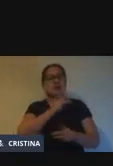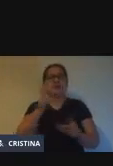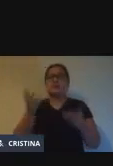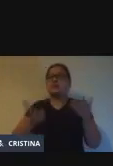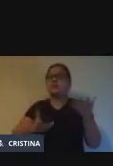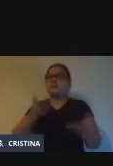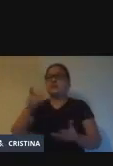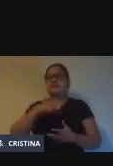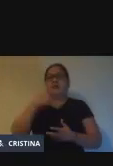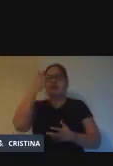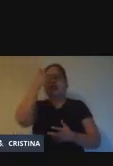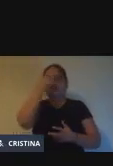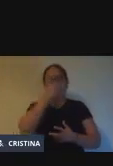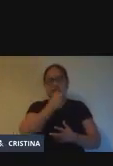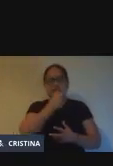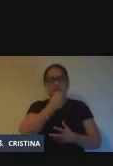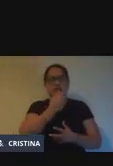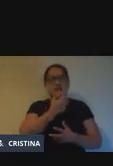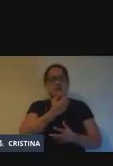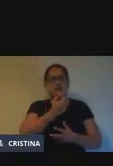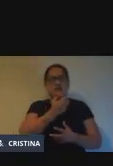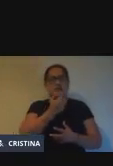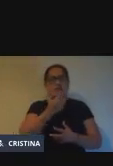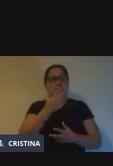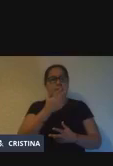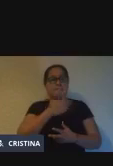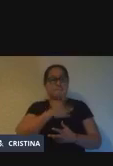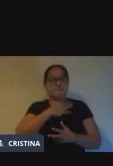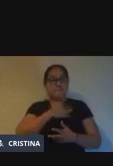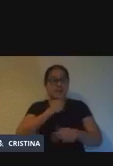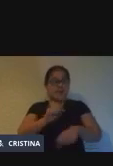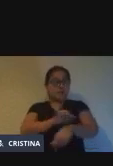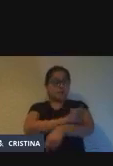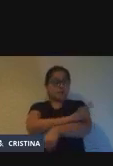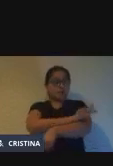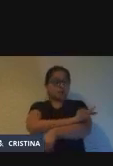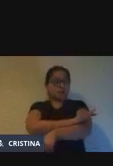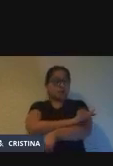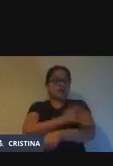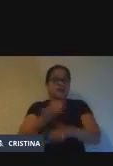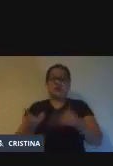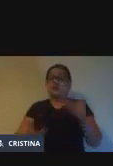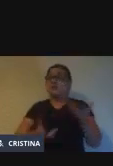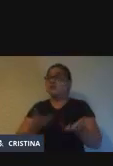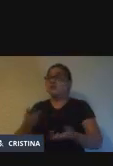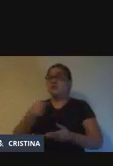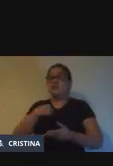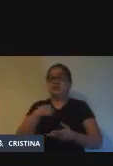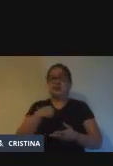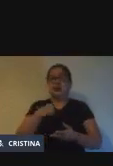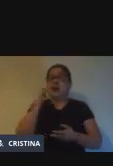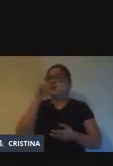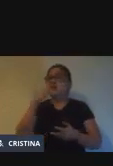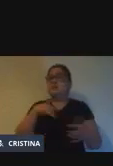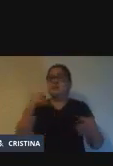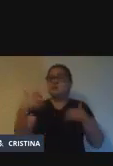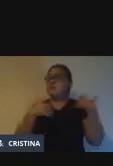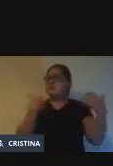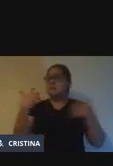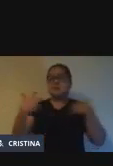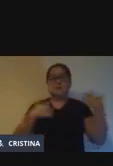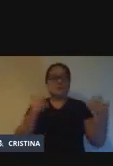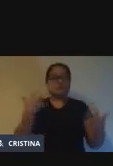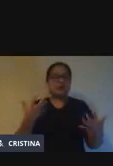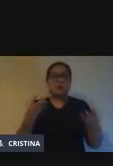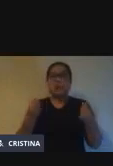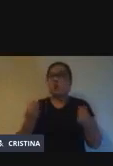hasta triste, estoy irascible. Mi emoción es irascible, estoy muy irritable,